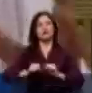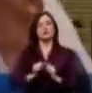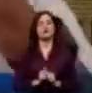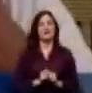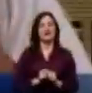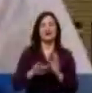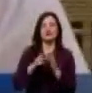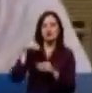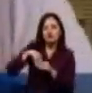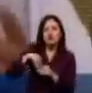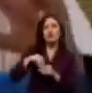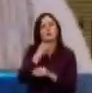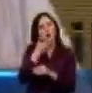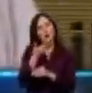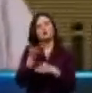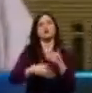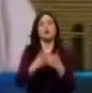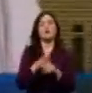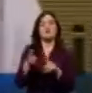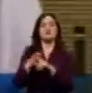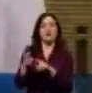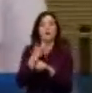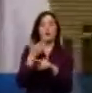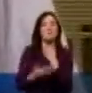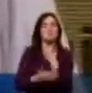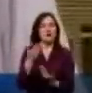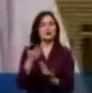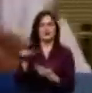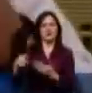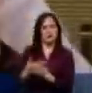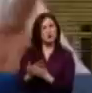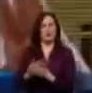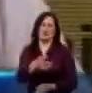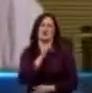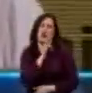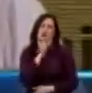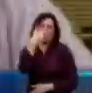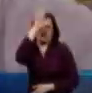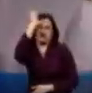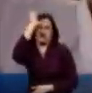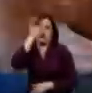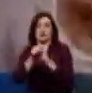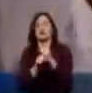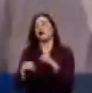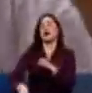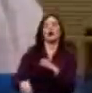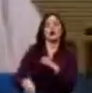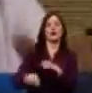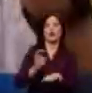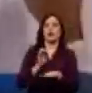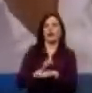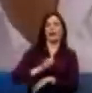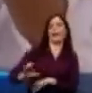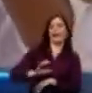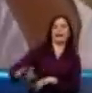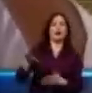recursos, especializa adecuadamente los diferentes cuerpos. Y no es nada nuevo, esto lo tiene Estados Unidos hace un siglo. Pero aquí es la Guardia Pretoriana